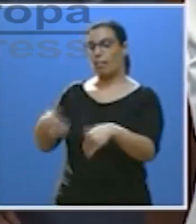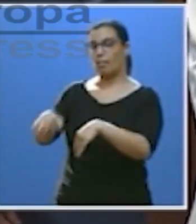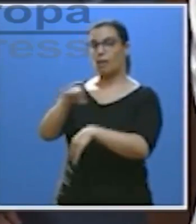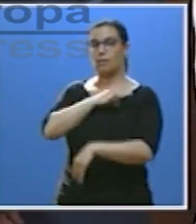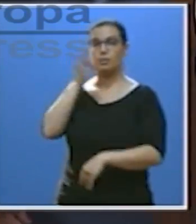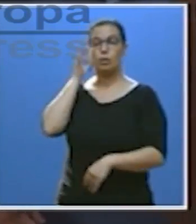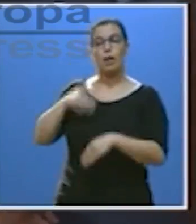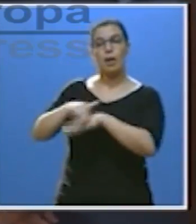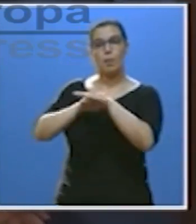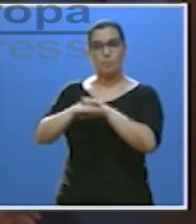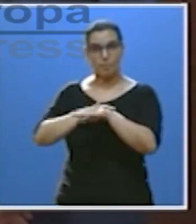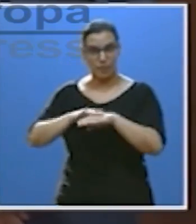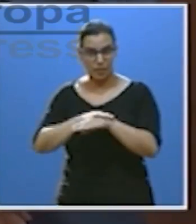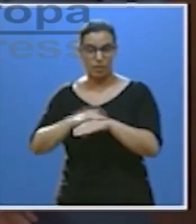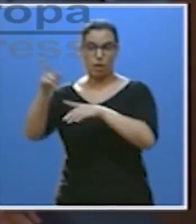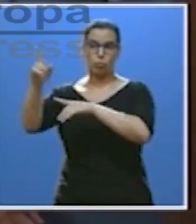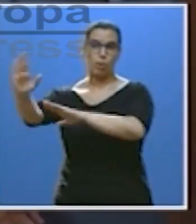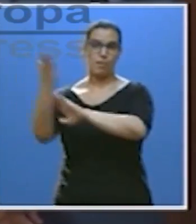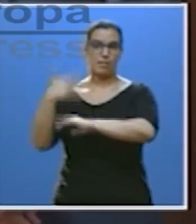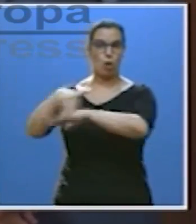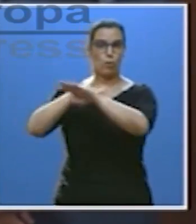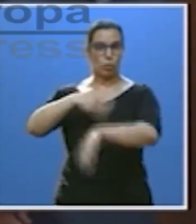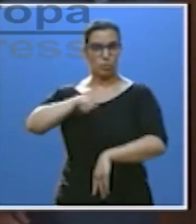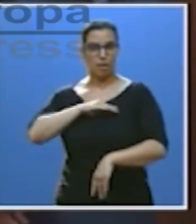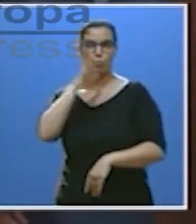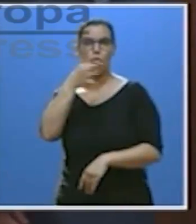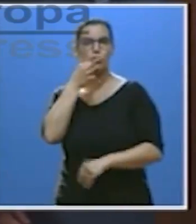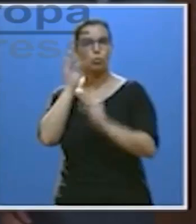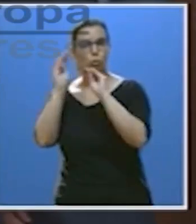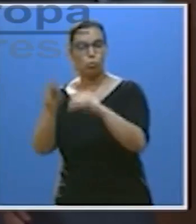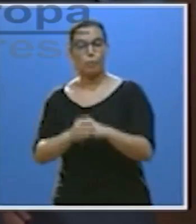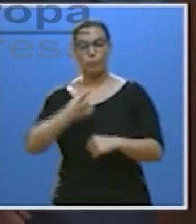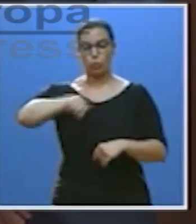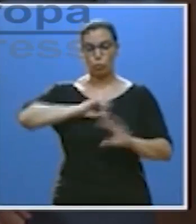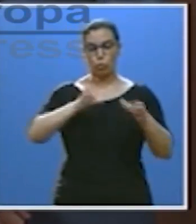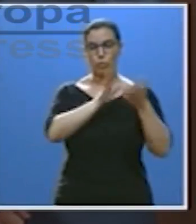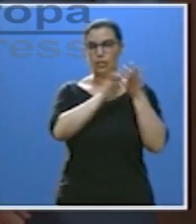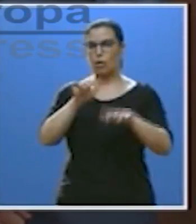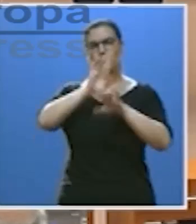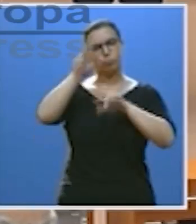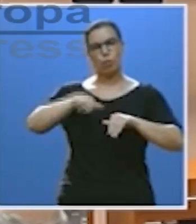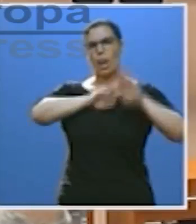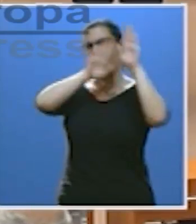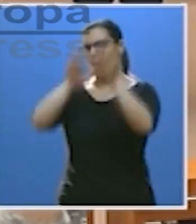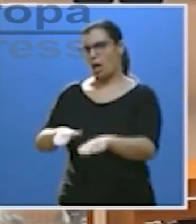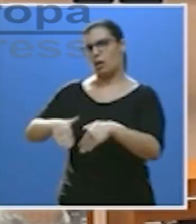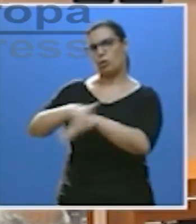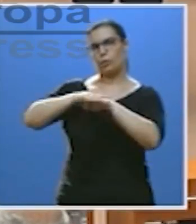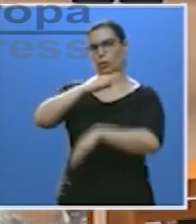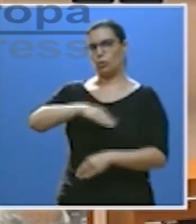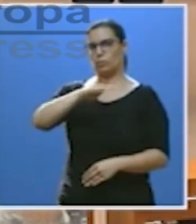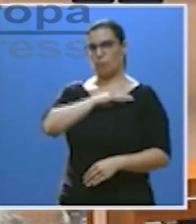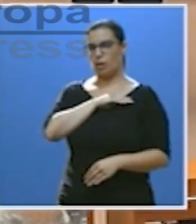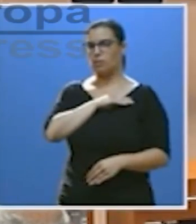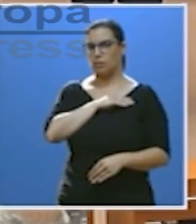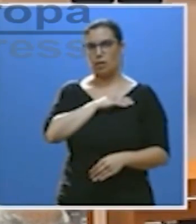sus palabras en nombre del Gobierno de España. La Junta de Castilla y León será un gobierno leal con el Gobierno de España. Se